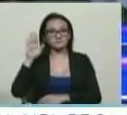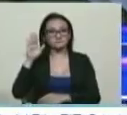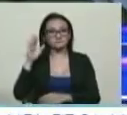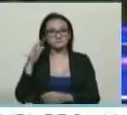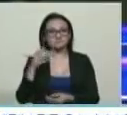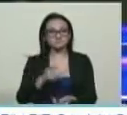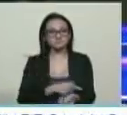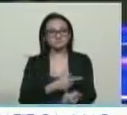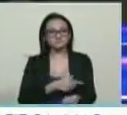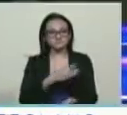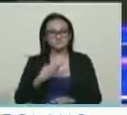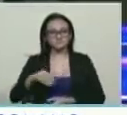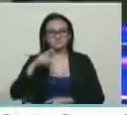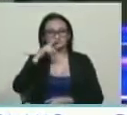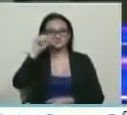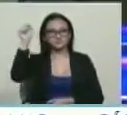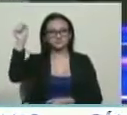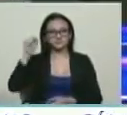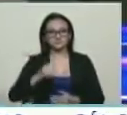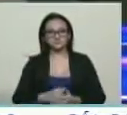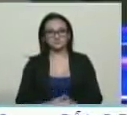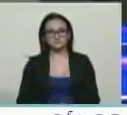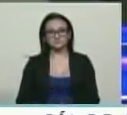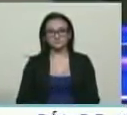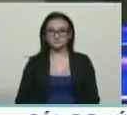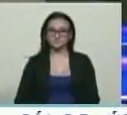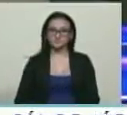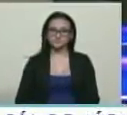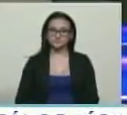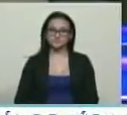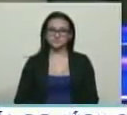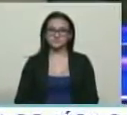hermano presidente obrero Nicolás Maduro Moros.